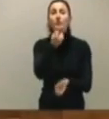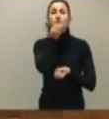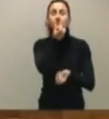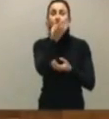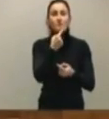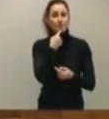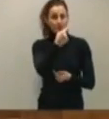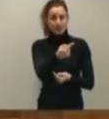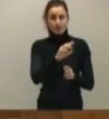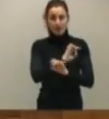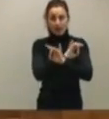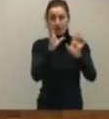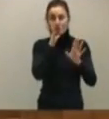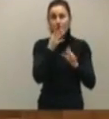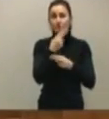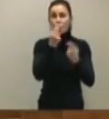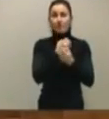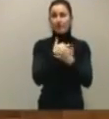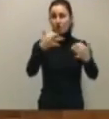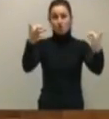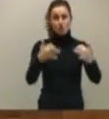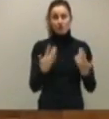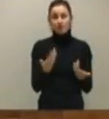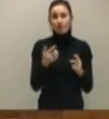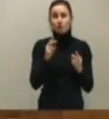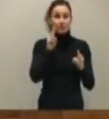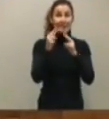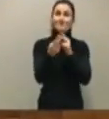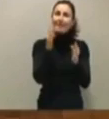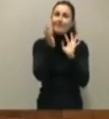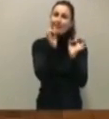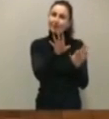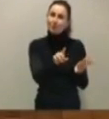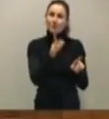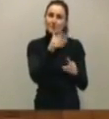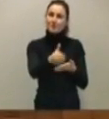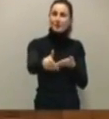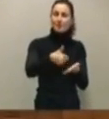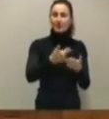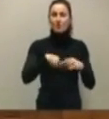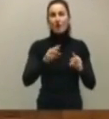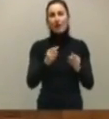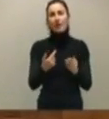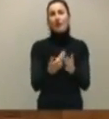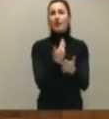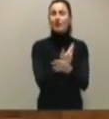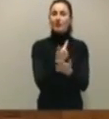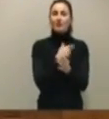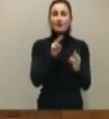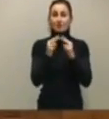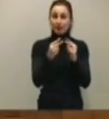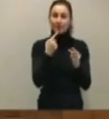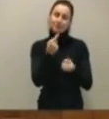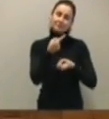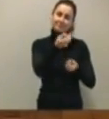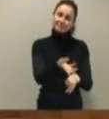voy a decir por qué. Y se lo voy a decir porque además es algo público, en un ejercicio de transparencia, por cierto, y usted me pide a mí o trata de darme lecciones de